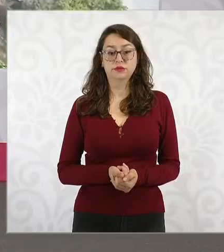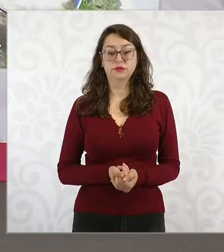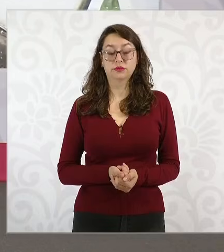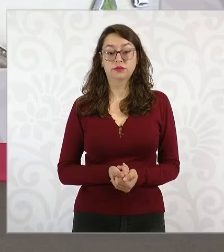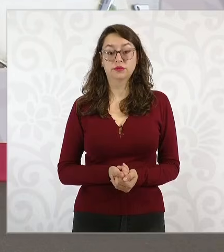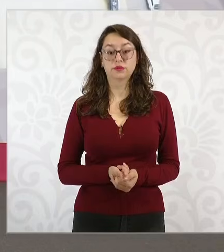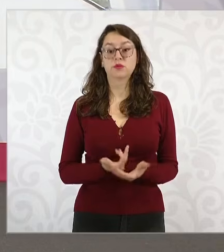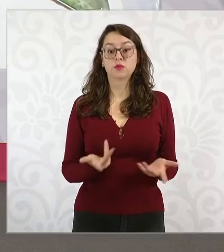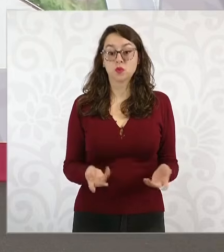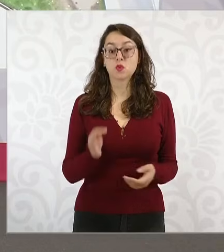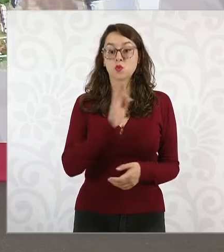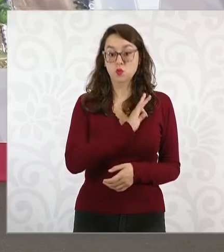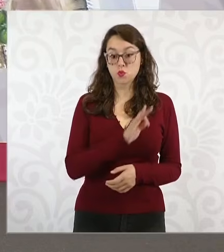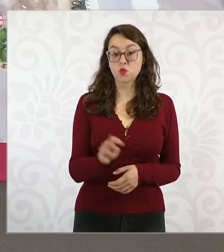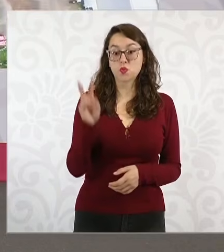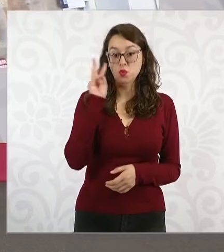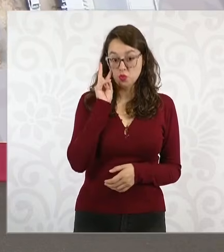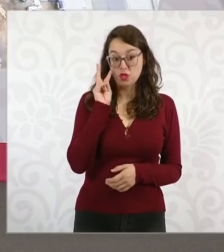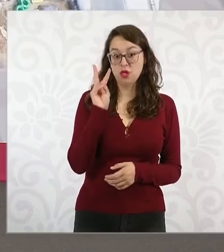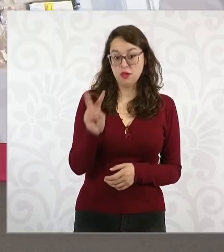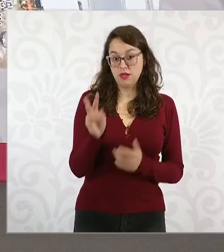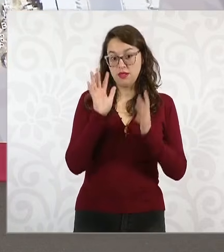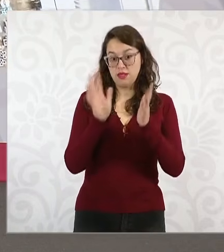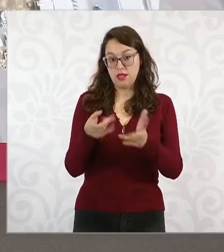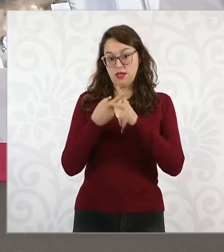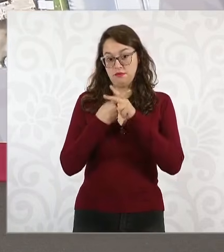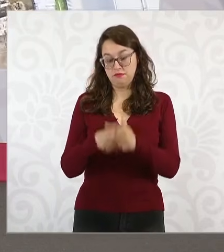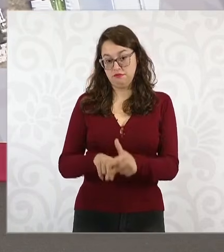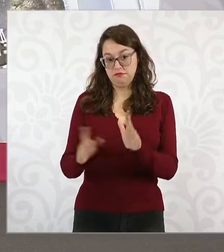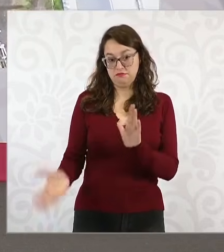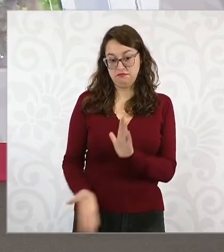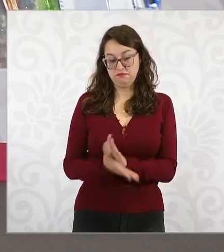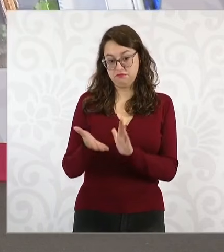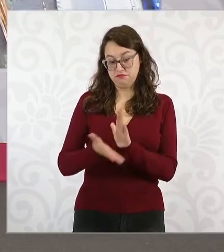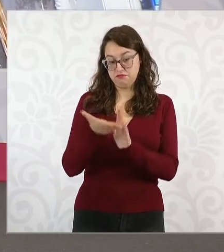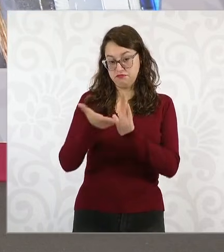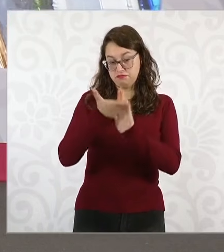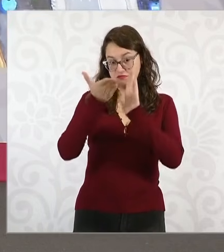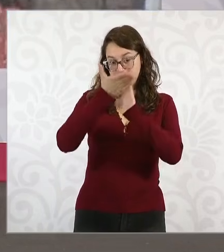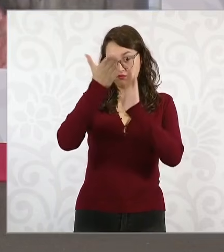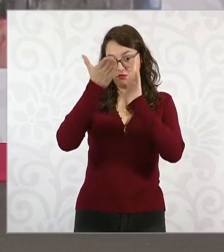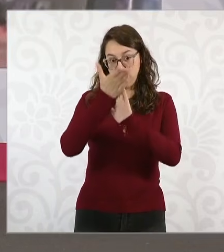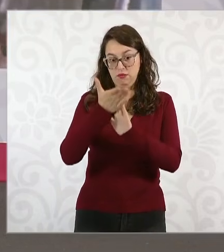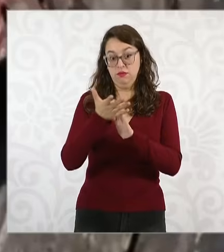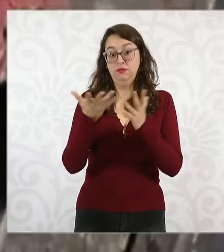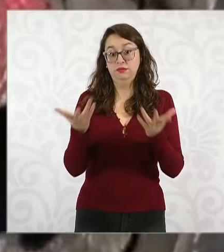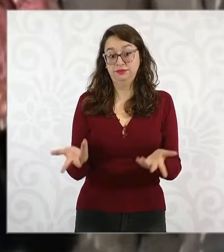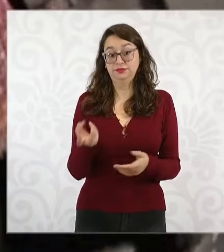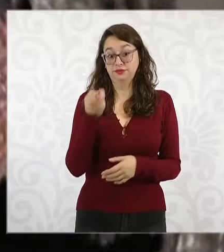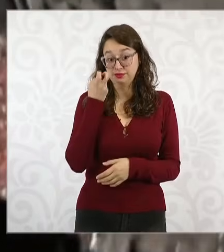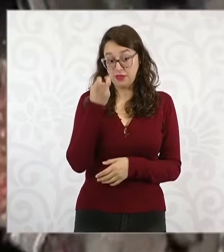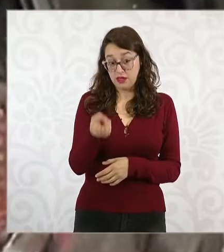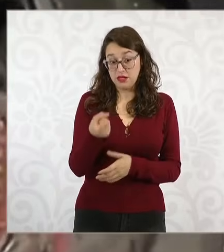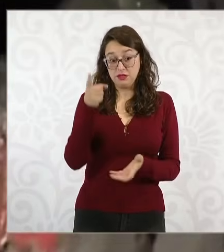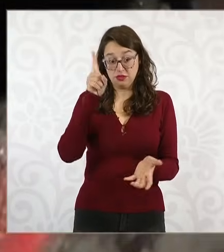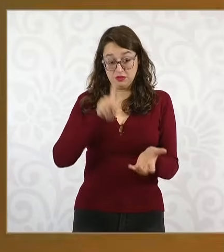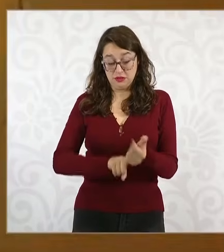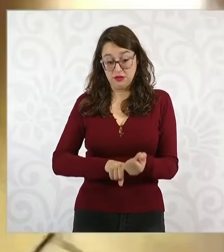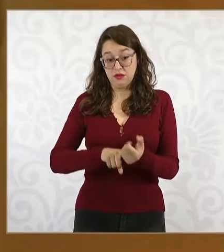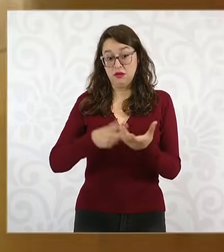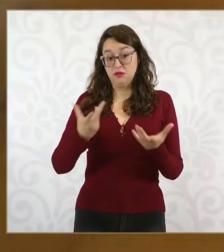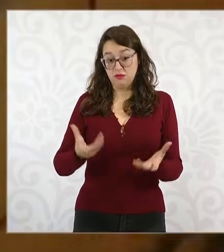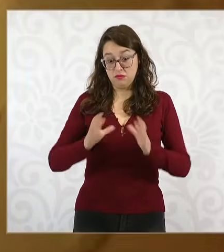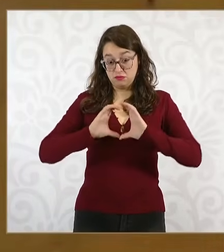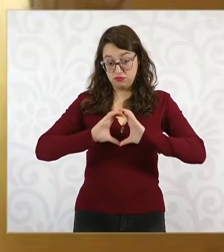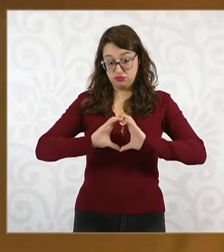Y bueno, aquí podemos ver también algunas imágenes de esta obra. Queremos resaltar que además se está llevando a cabo con un método